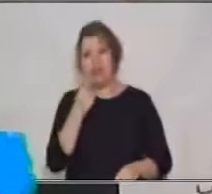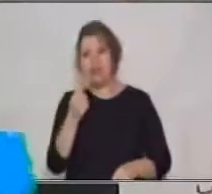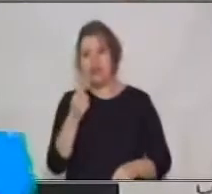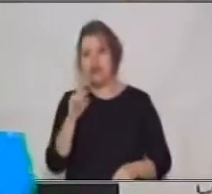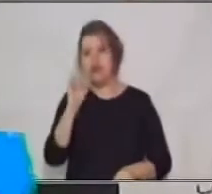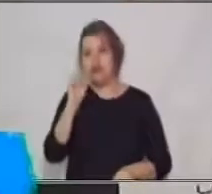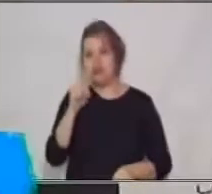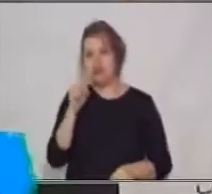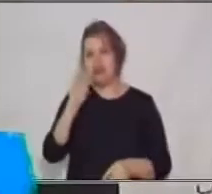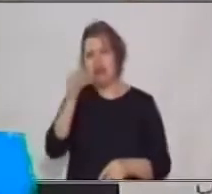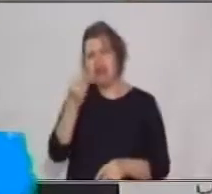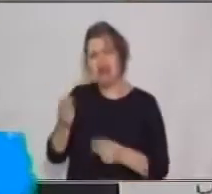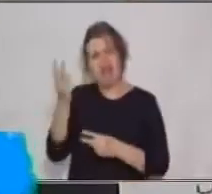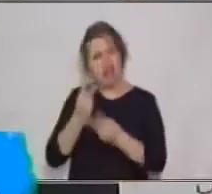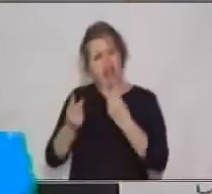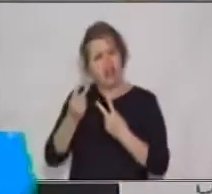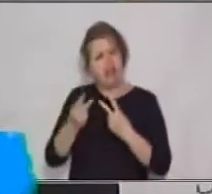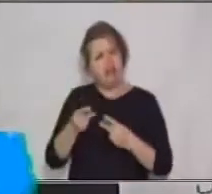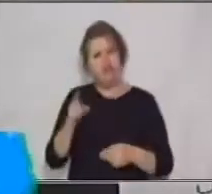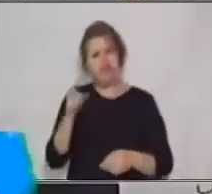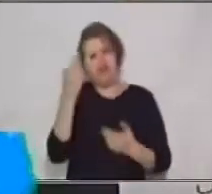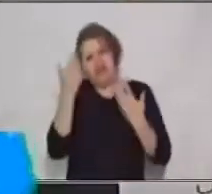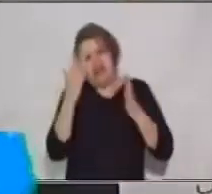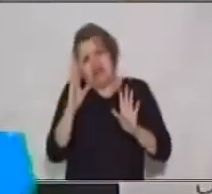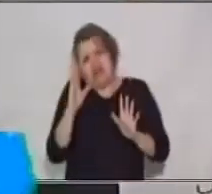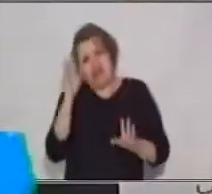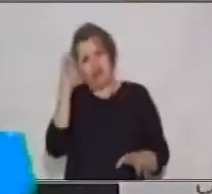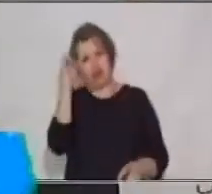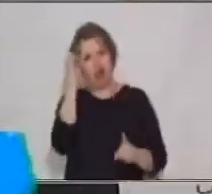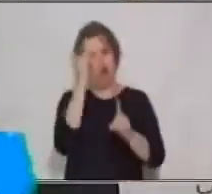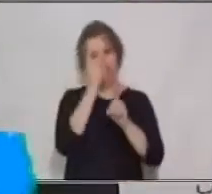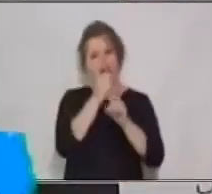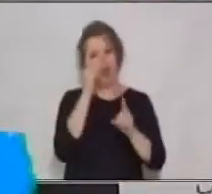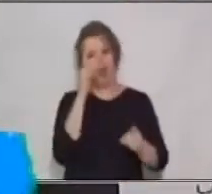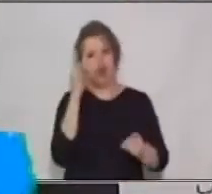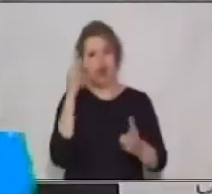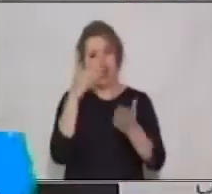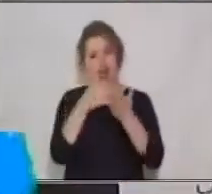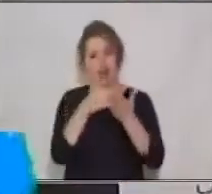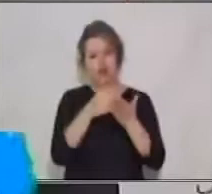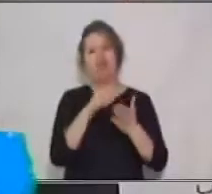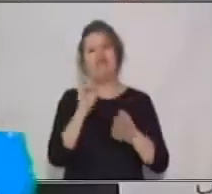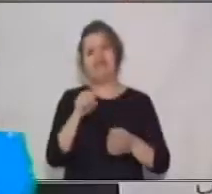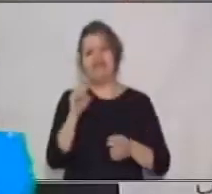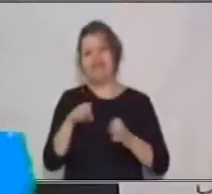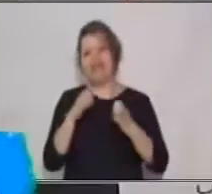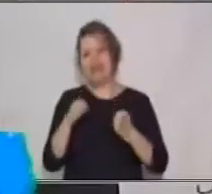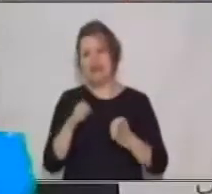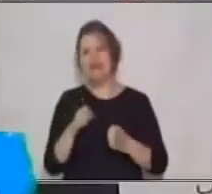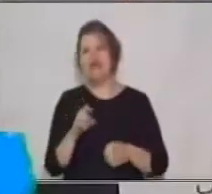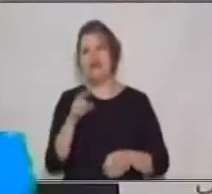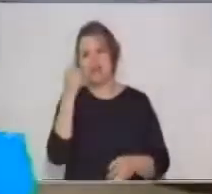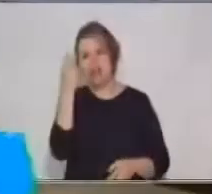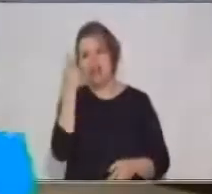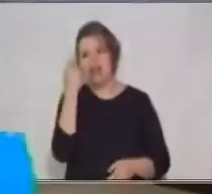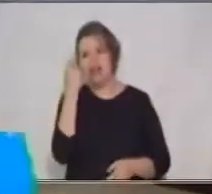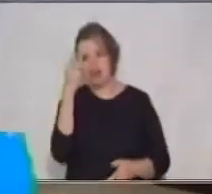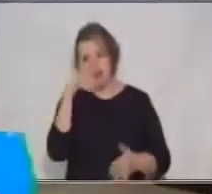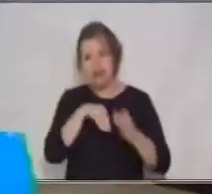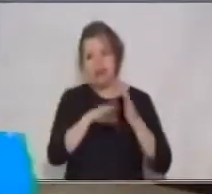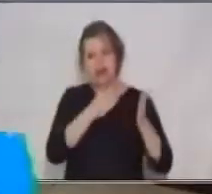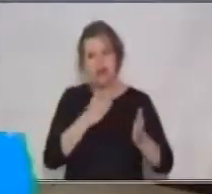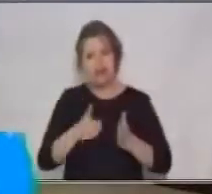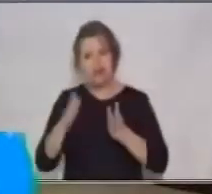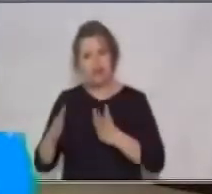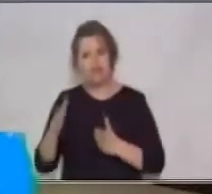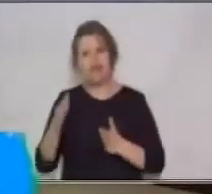viene, no podemos identificar un objeto directo. Recordemos que esto lo estamos viendo más que todo como sintaxis, dentro de esta clasificación